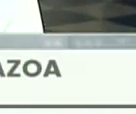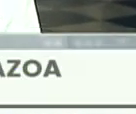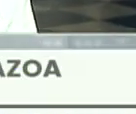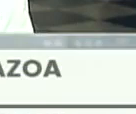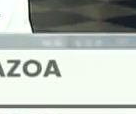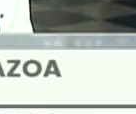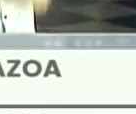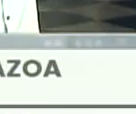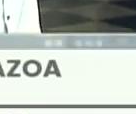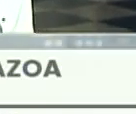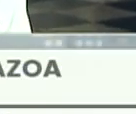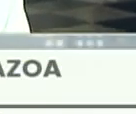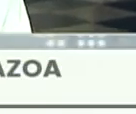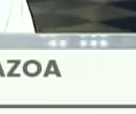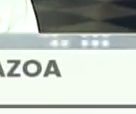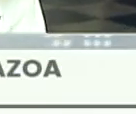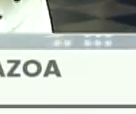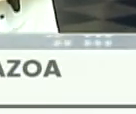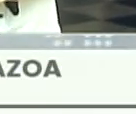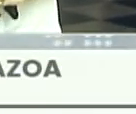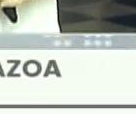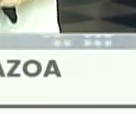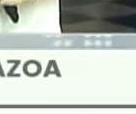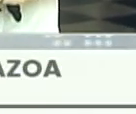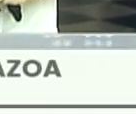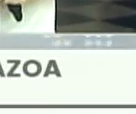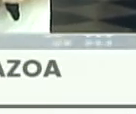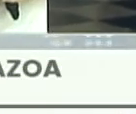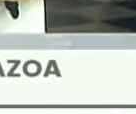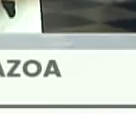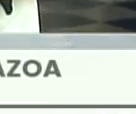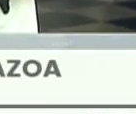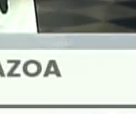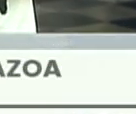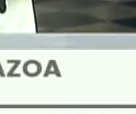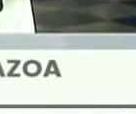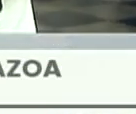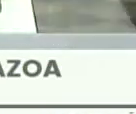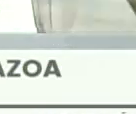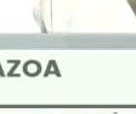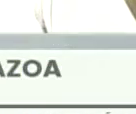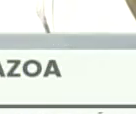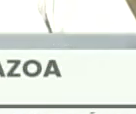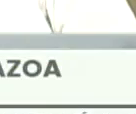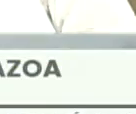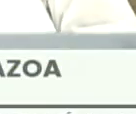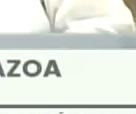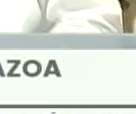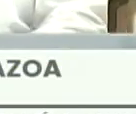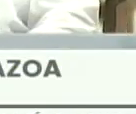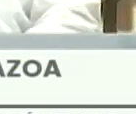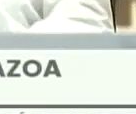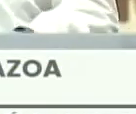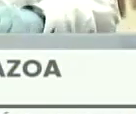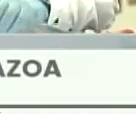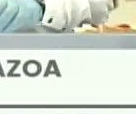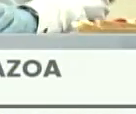presidente. Gracias, ministro Ernesto Villegas. Gracias a ti, José Leonardo. Vamos directamente con Nicolás Maduro. Adelante, presidente.